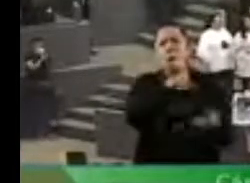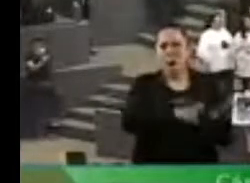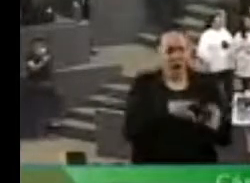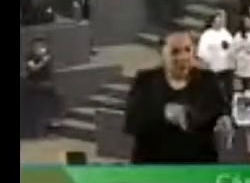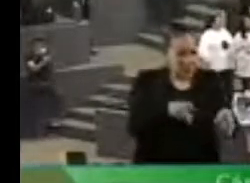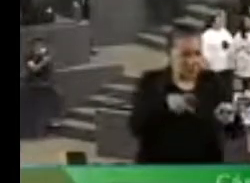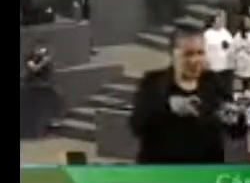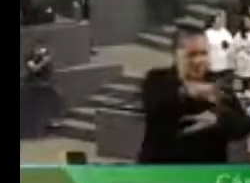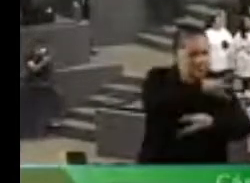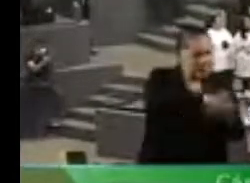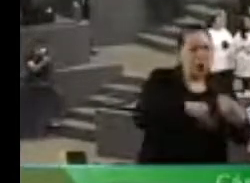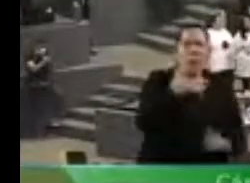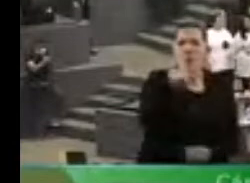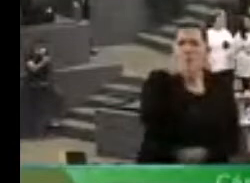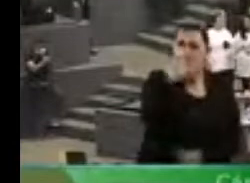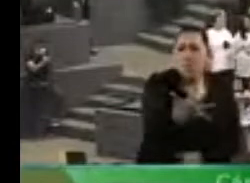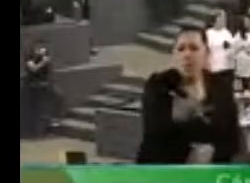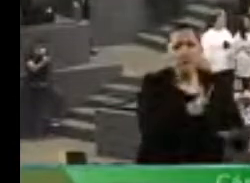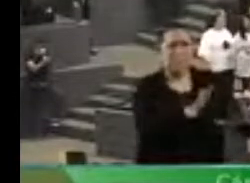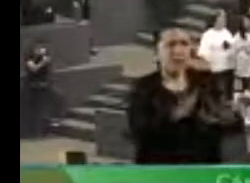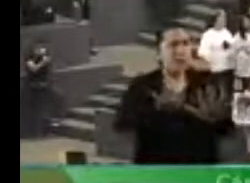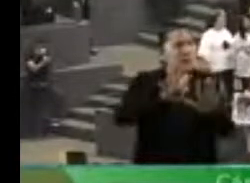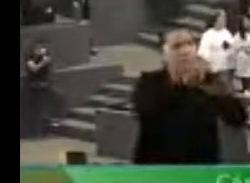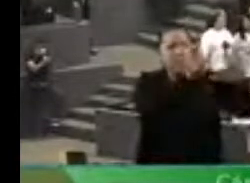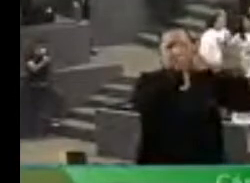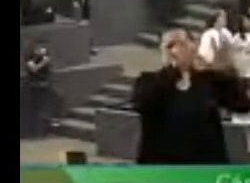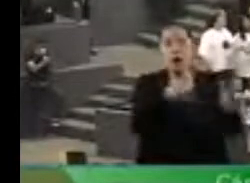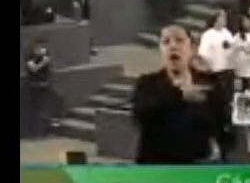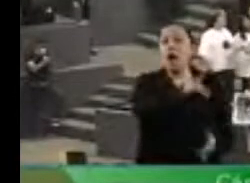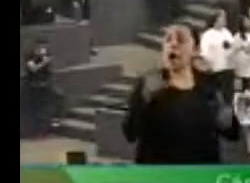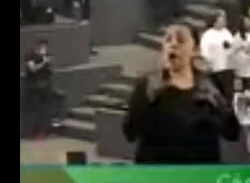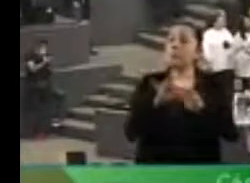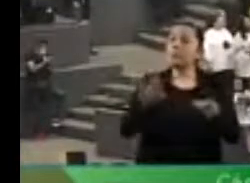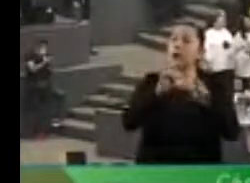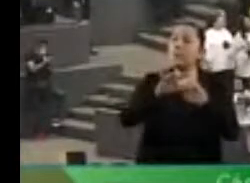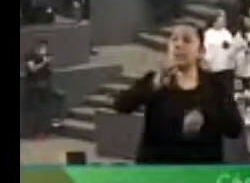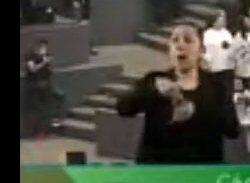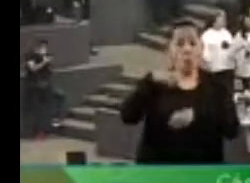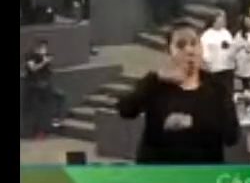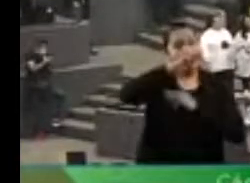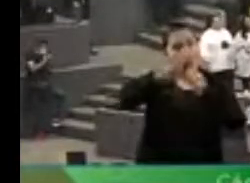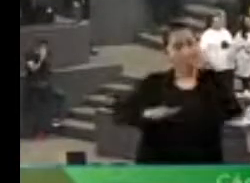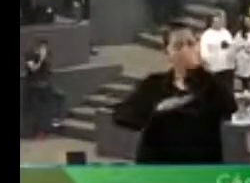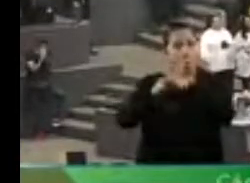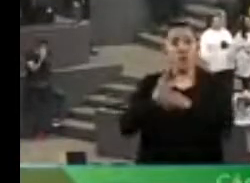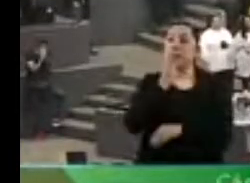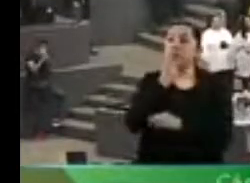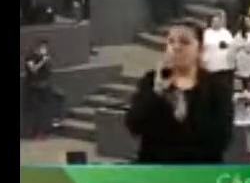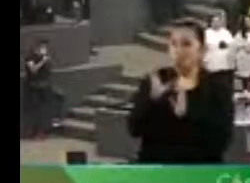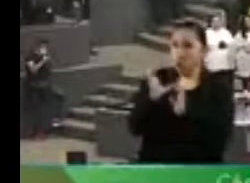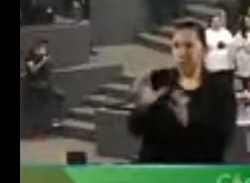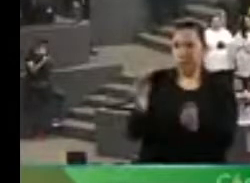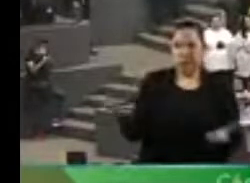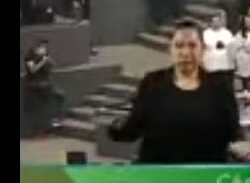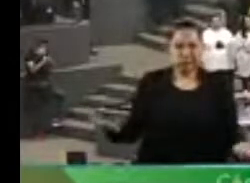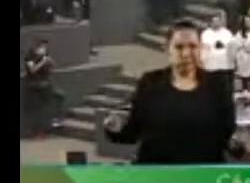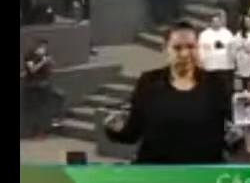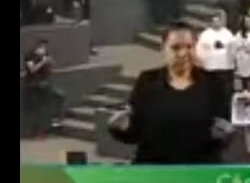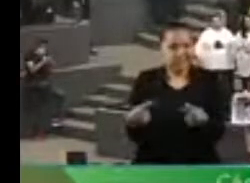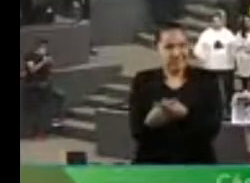cachaza a decir que están en favor del medio ambiente. Les voy a decir una cosa a